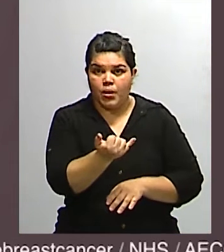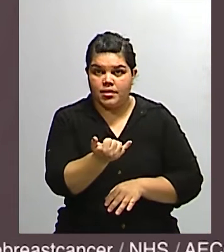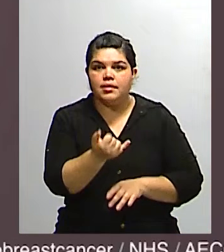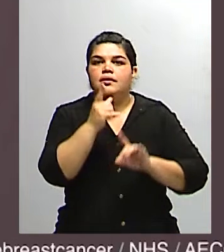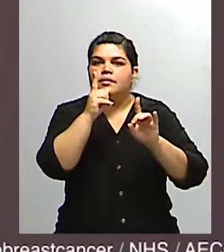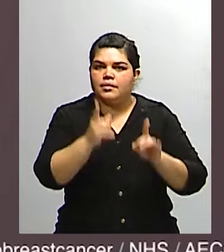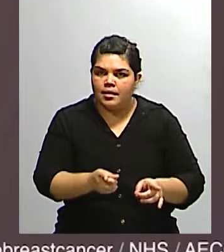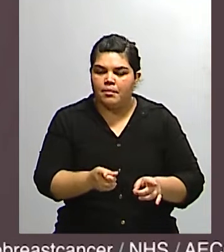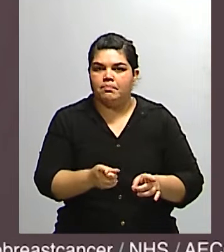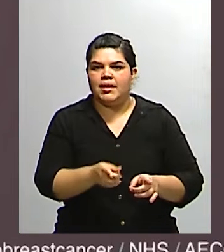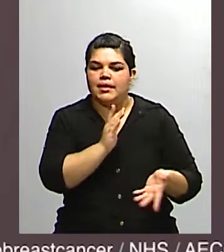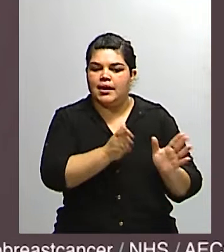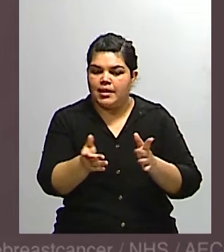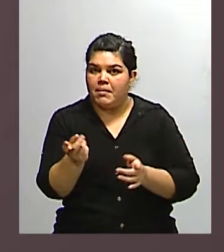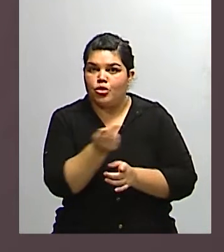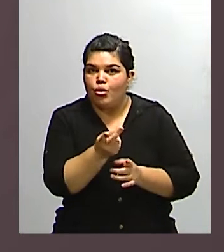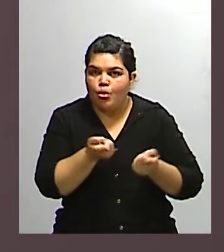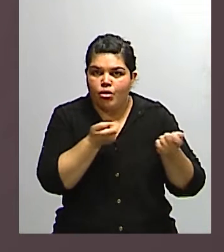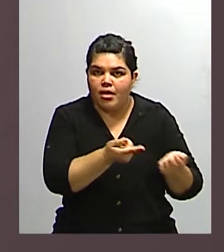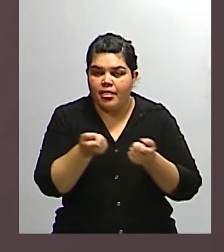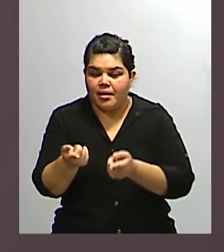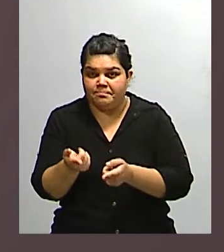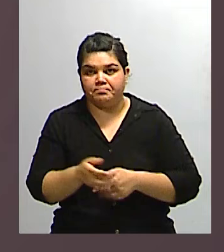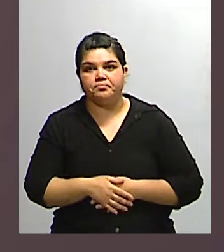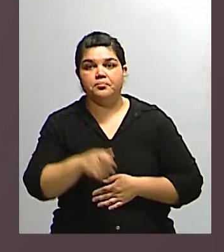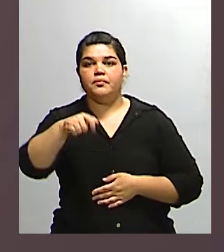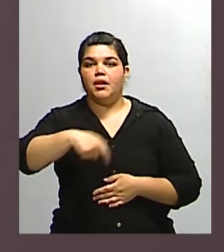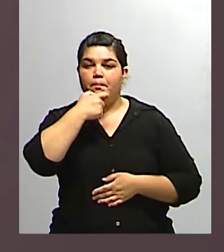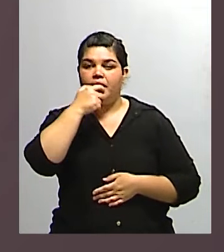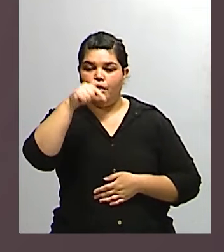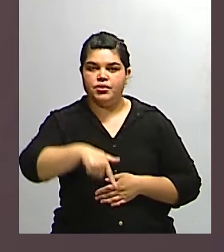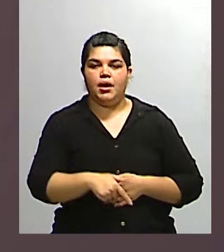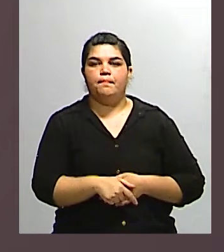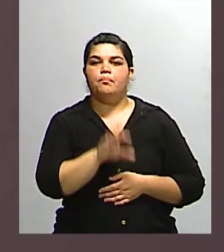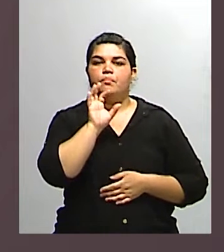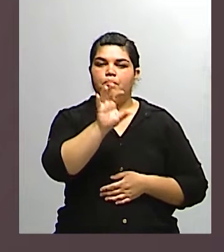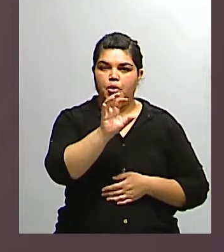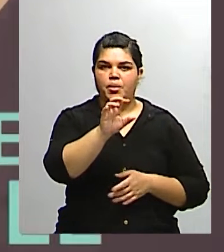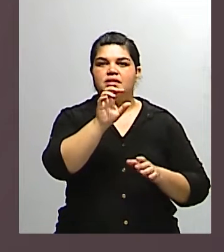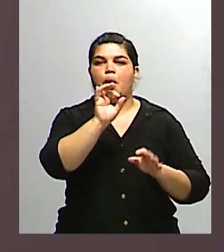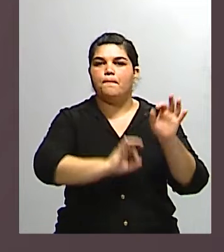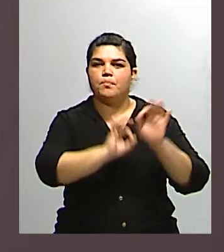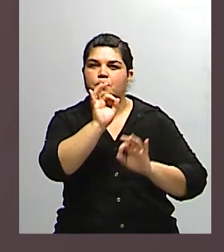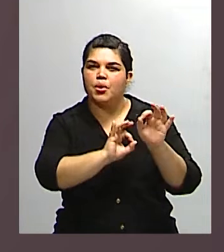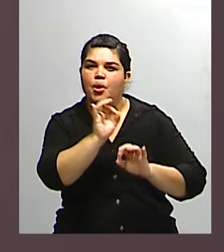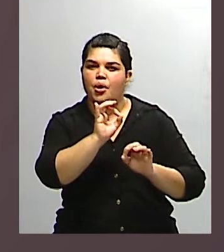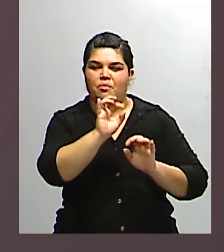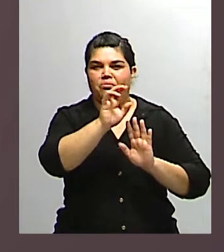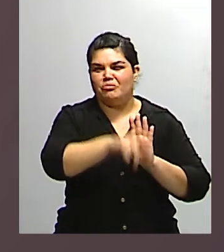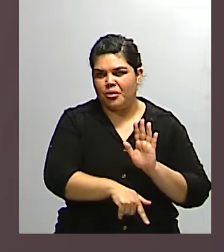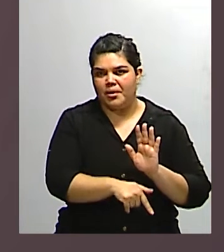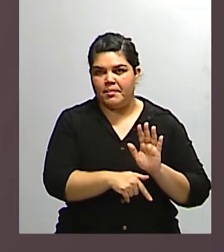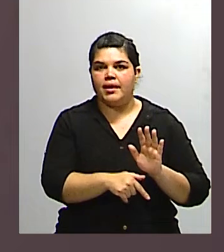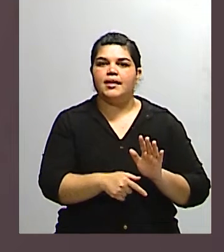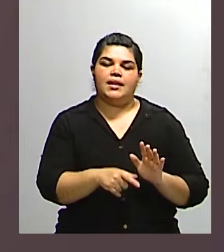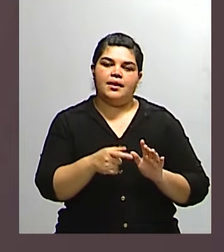en Mendoza, existe un programa, se llama Programa Provincial de Prevención y Detección Precoz del Cáncer de Cuello de Útero y